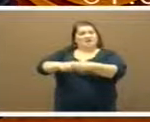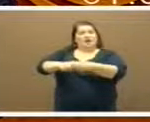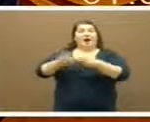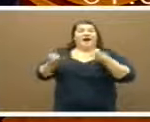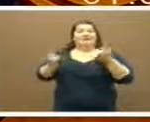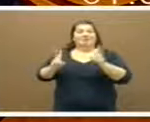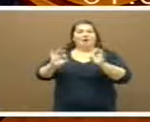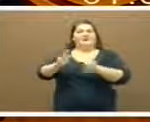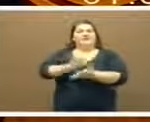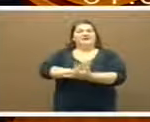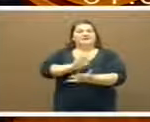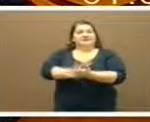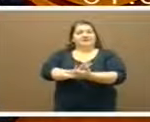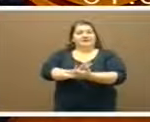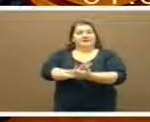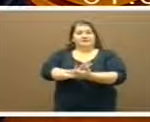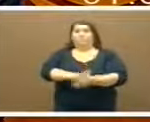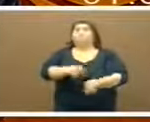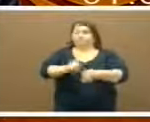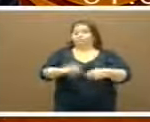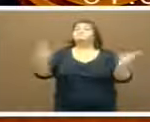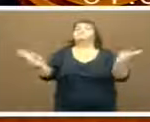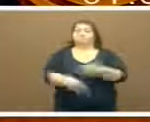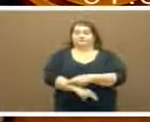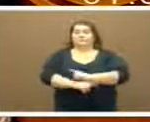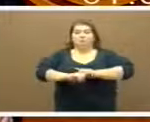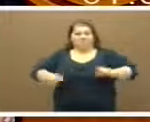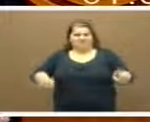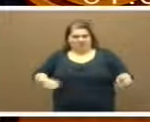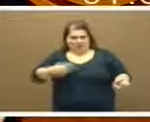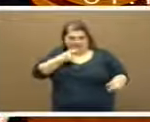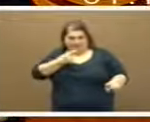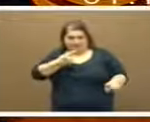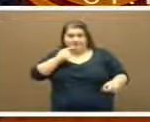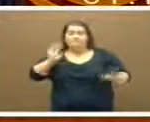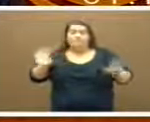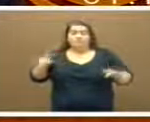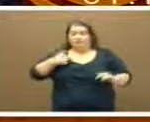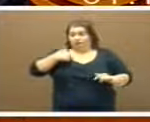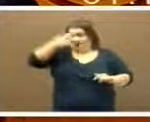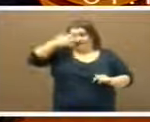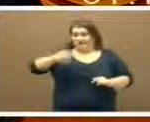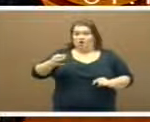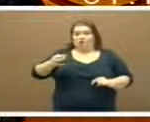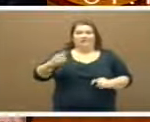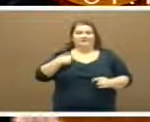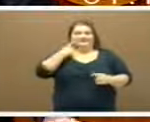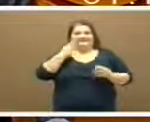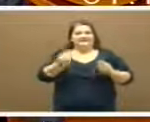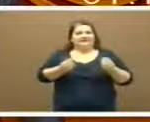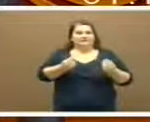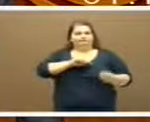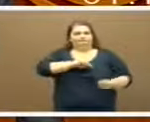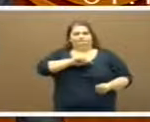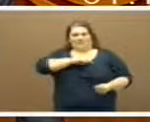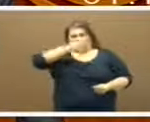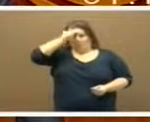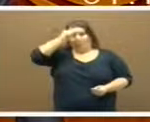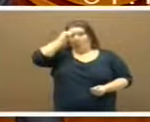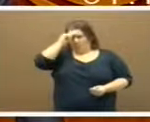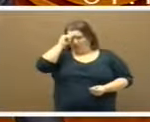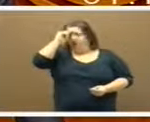activa o pasiva, en los mismos. Así que, como entiendo que muchos de ustedes compartirán nuestra sensibilidad por la cultura